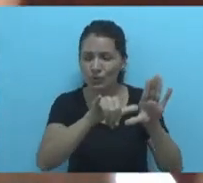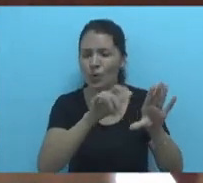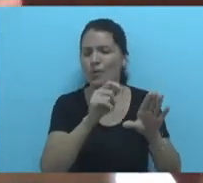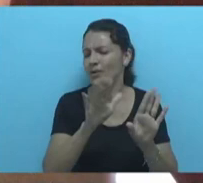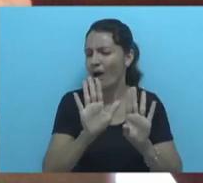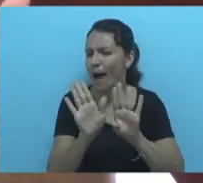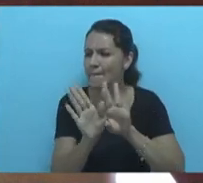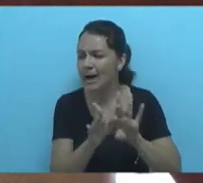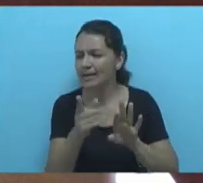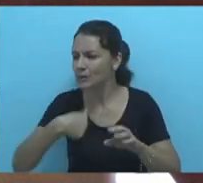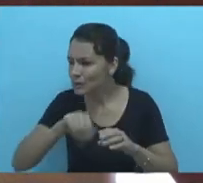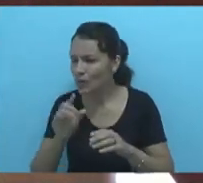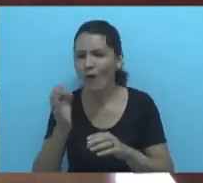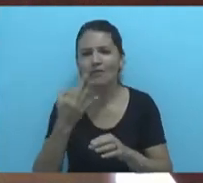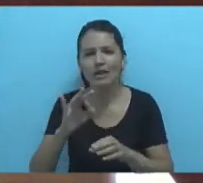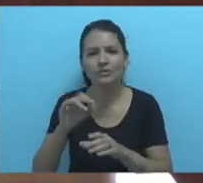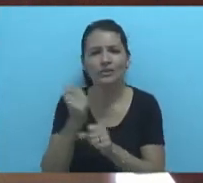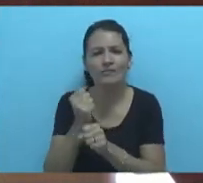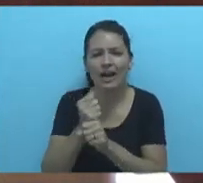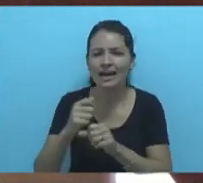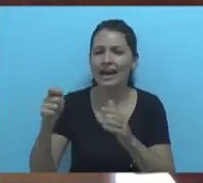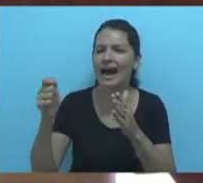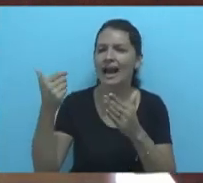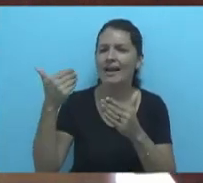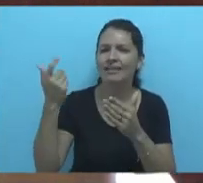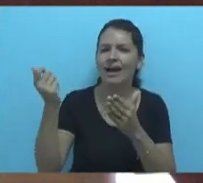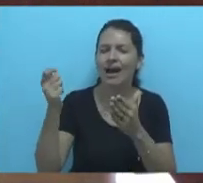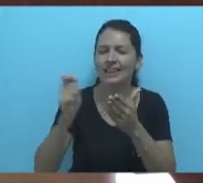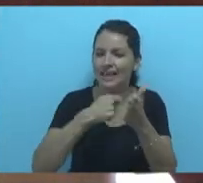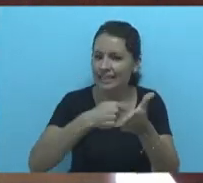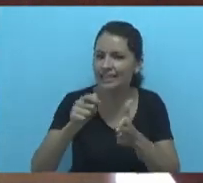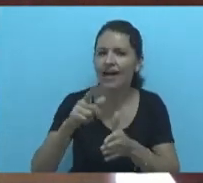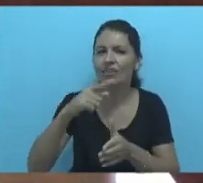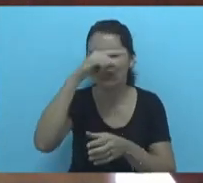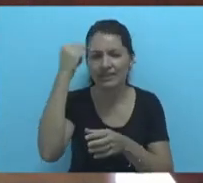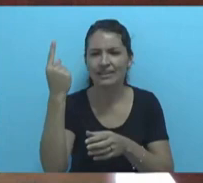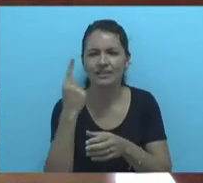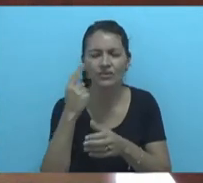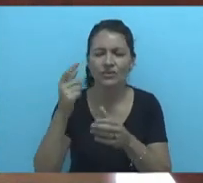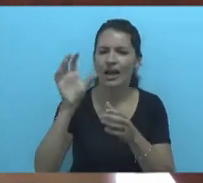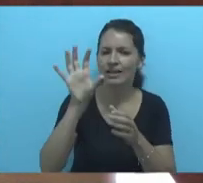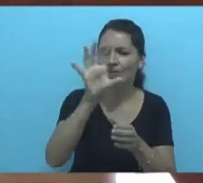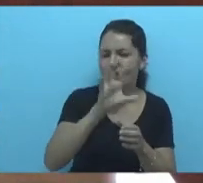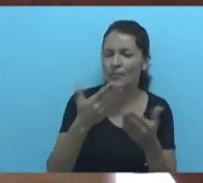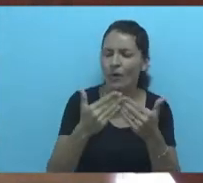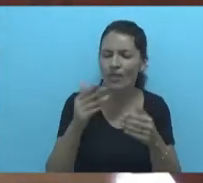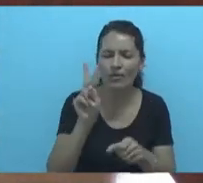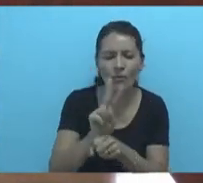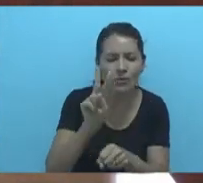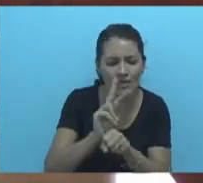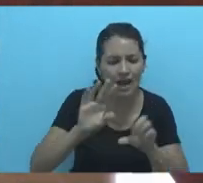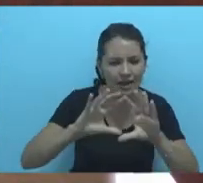La órbita local y las órbitas provinciales son fundamentales también para poder avanzar en la defensa del